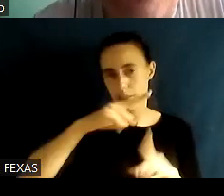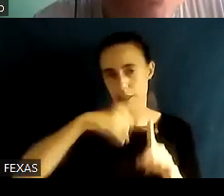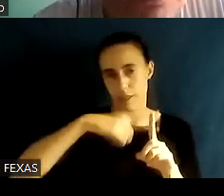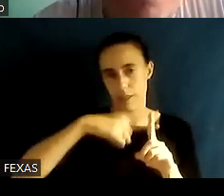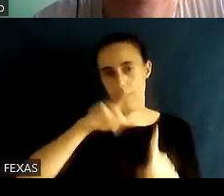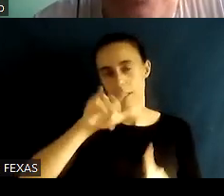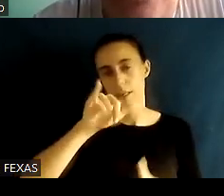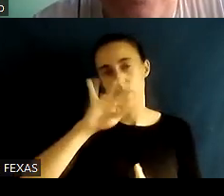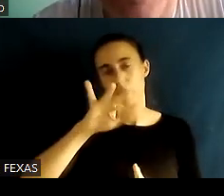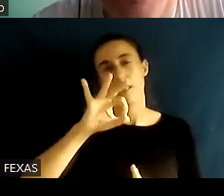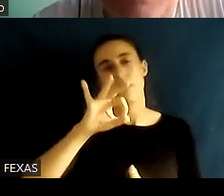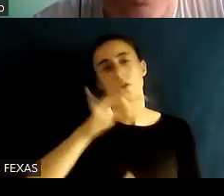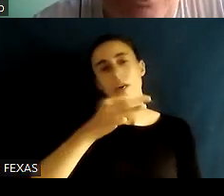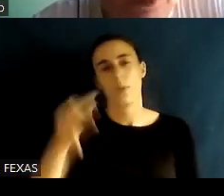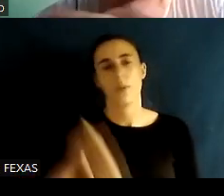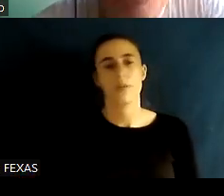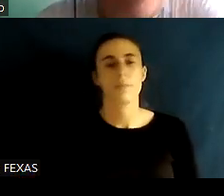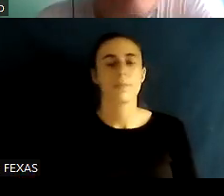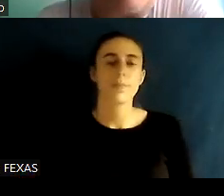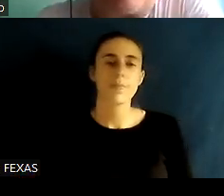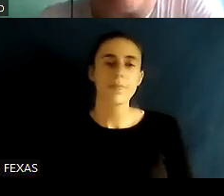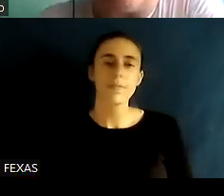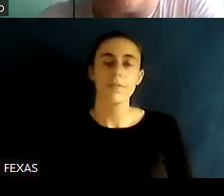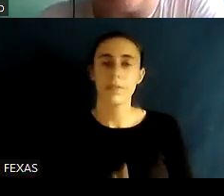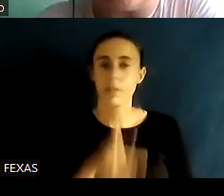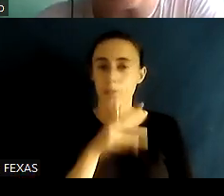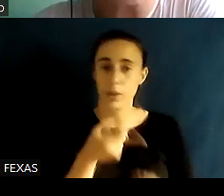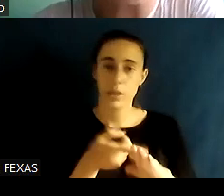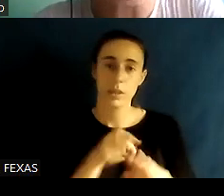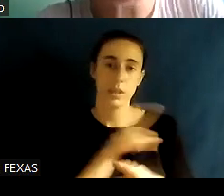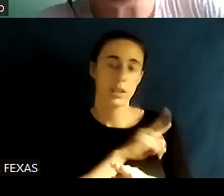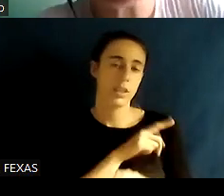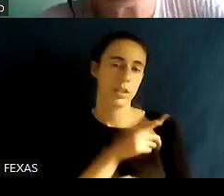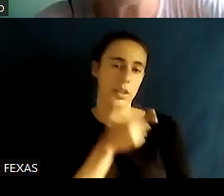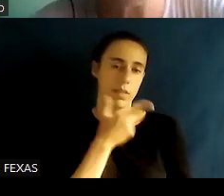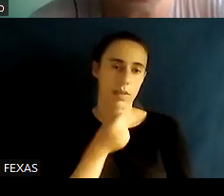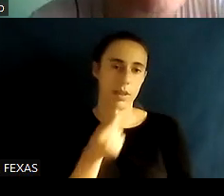el adecuado y no nos pasamos de dosis. Porque, como os digo, es muy fácil pasarnos de dosis.